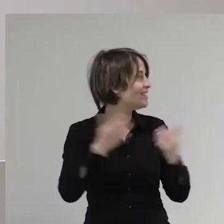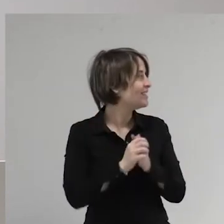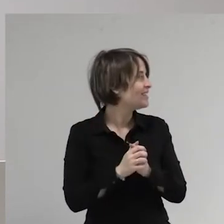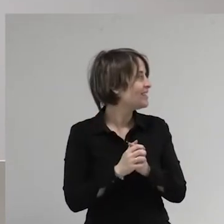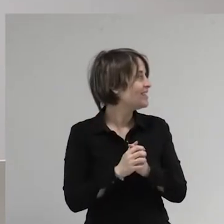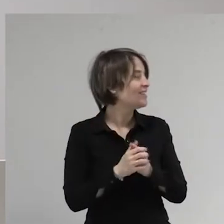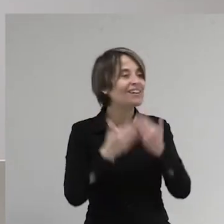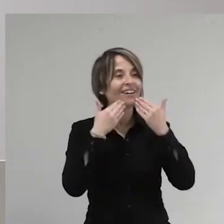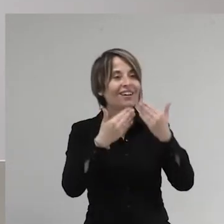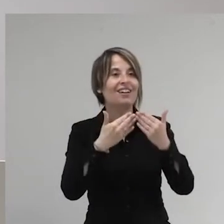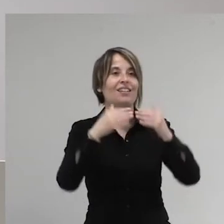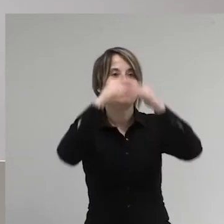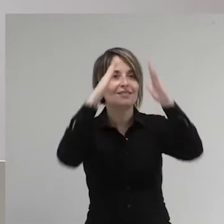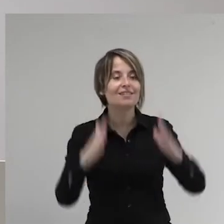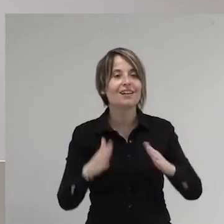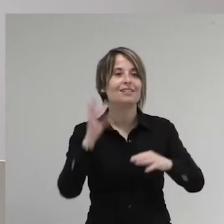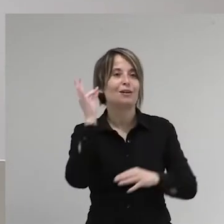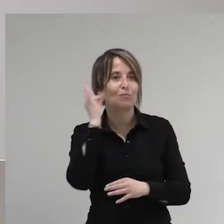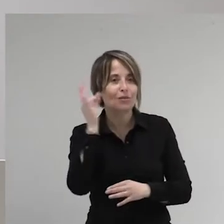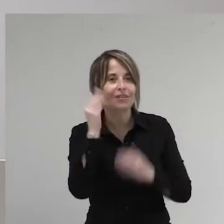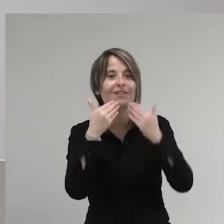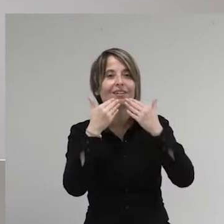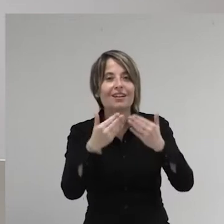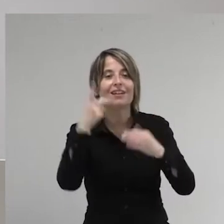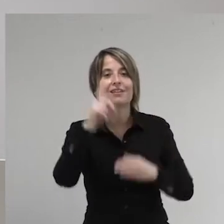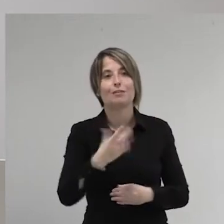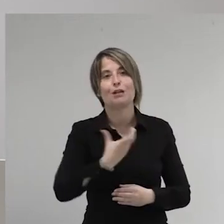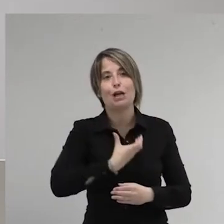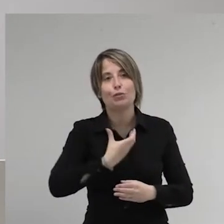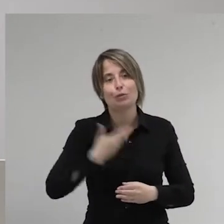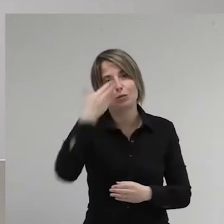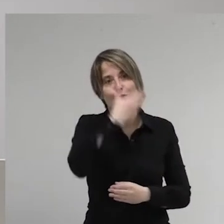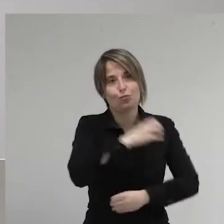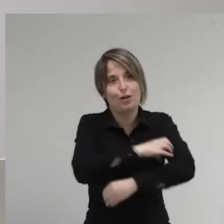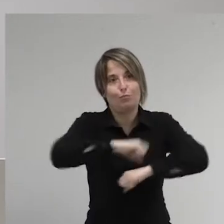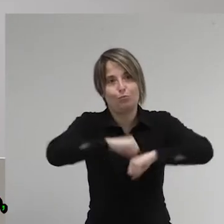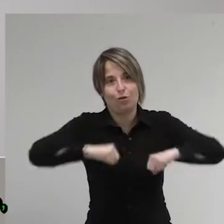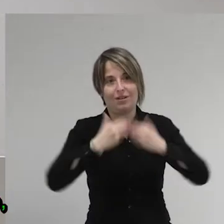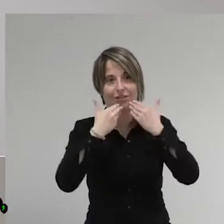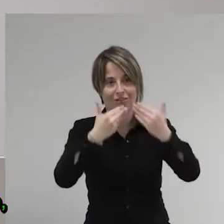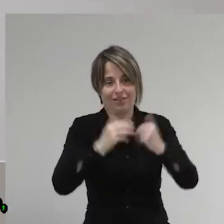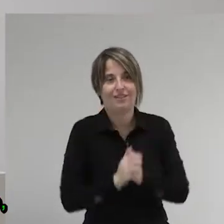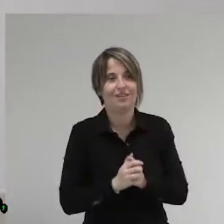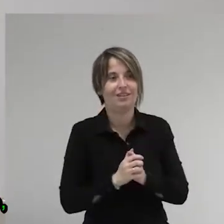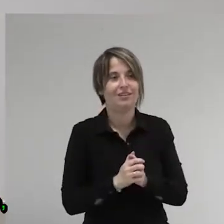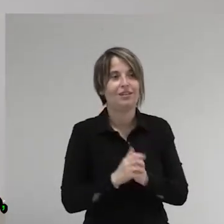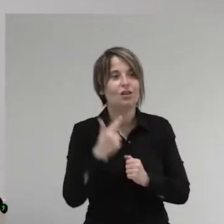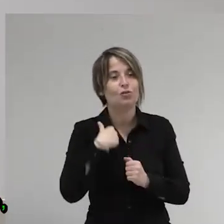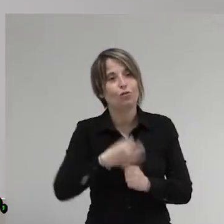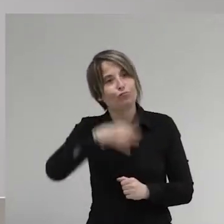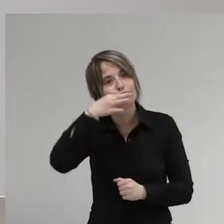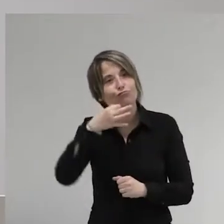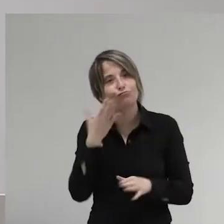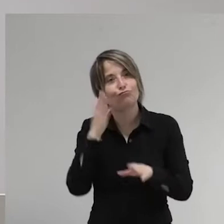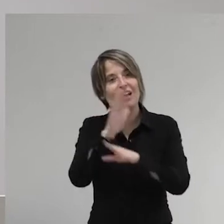asko emakumeen etxeari, emakumeen jabekuntza eskolari parte hartzea izanatik hemen gaur. Voy a hacer la ponencia en